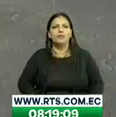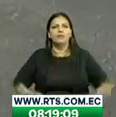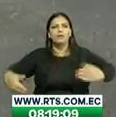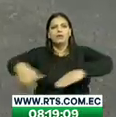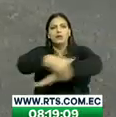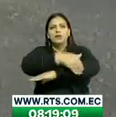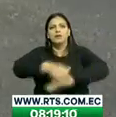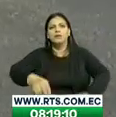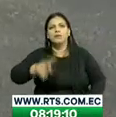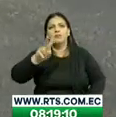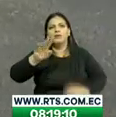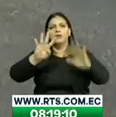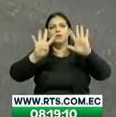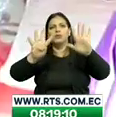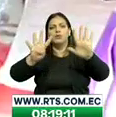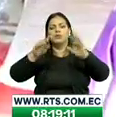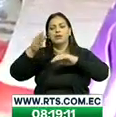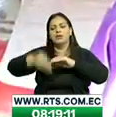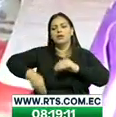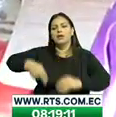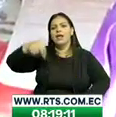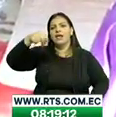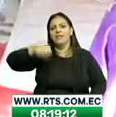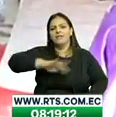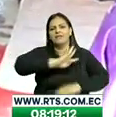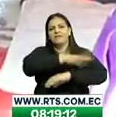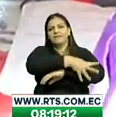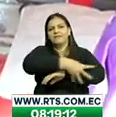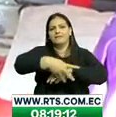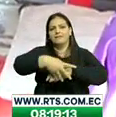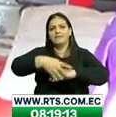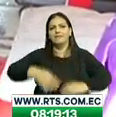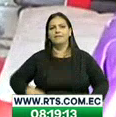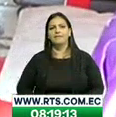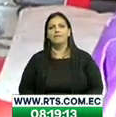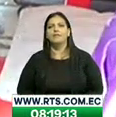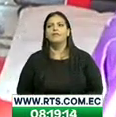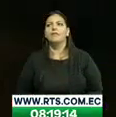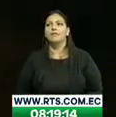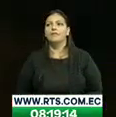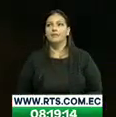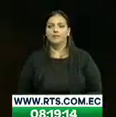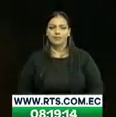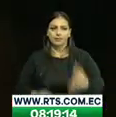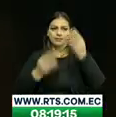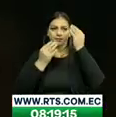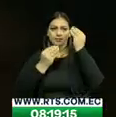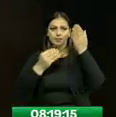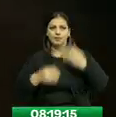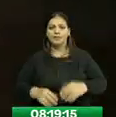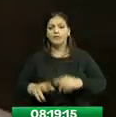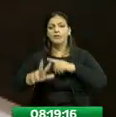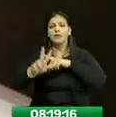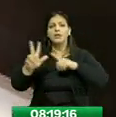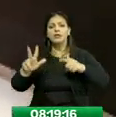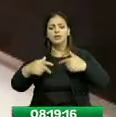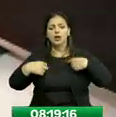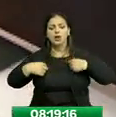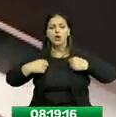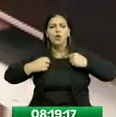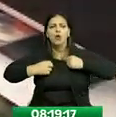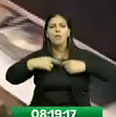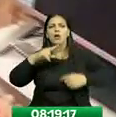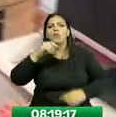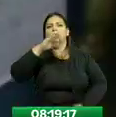N, en el suroeste de Guayaquil, donde según el perjudicado, los sujetos peligrosos cargaban indumentaria supuestamente de